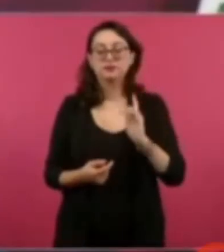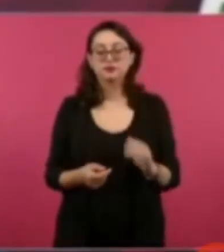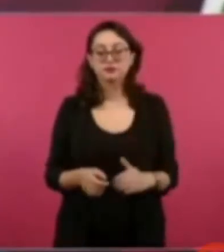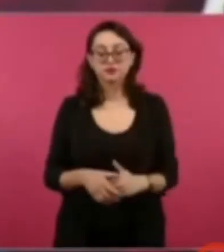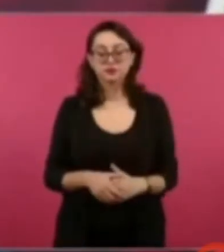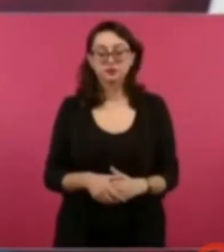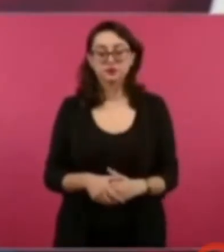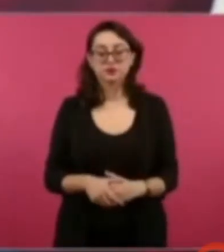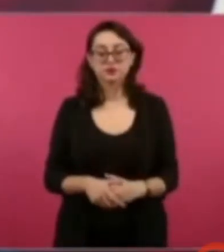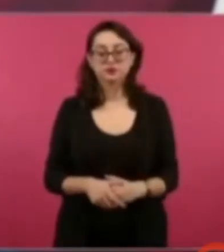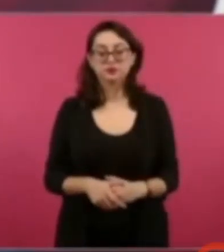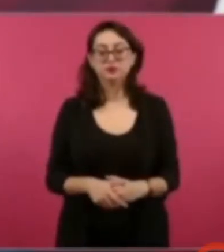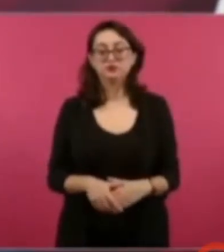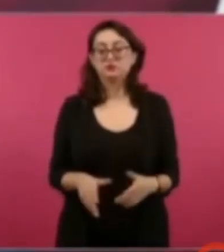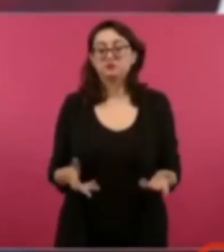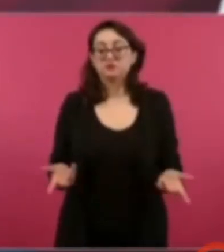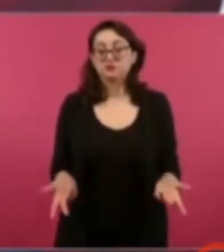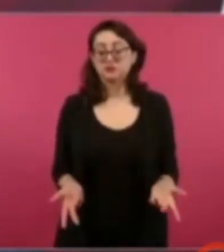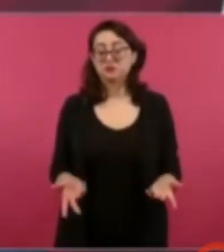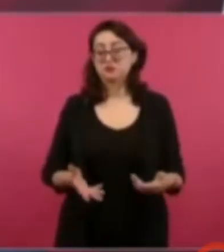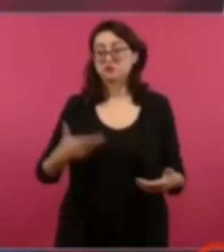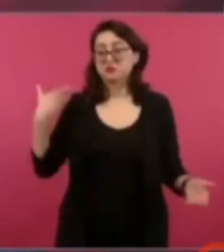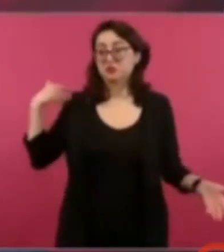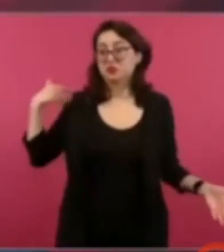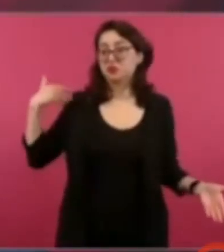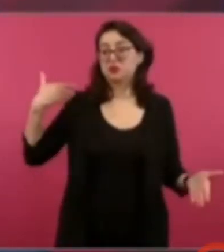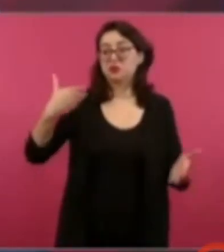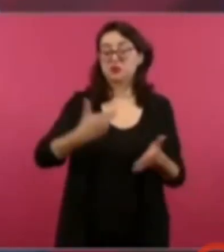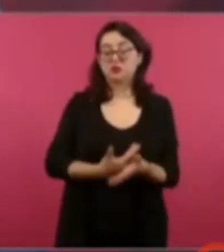Y desde entonces